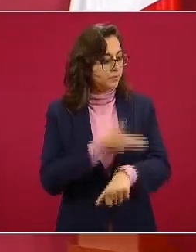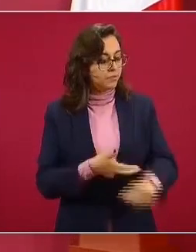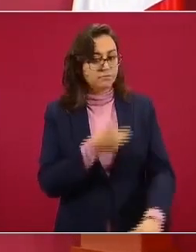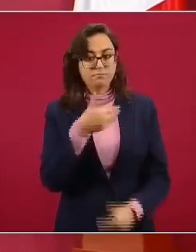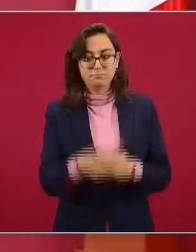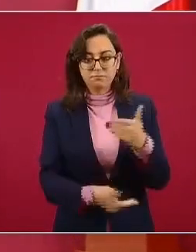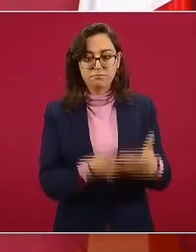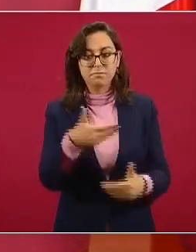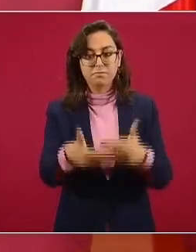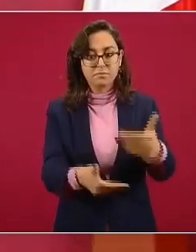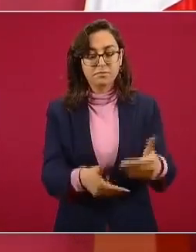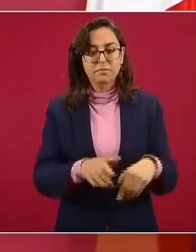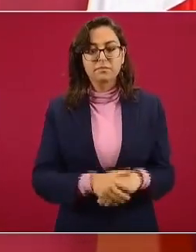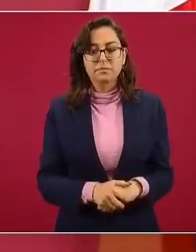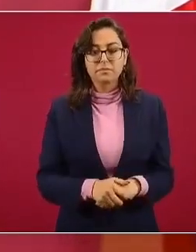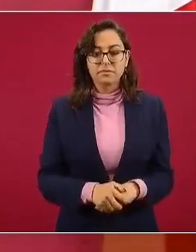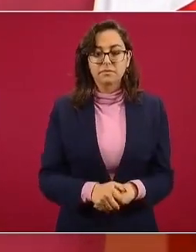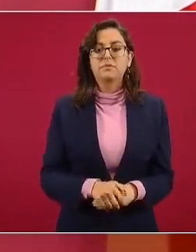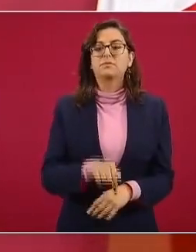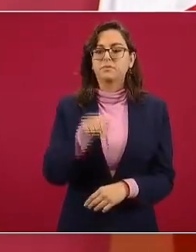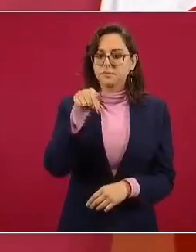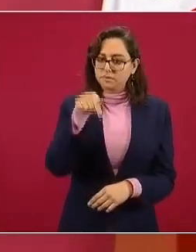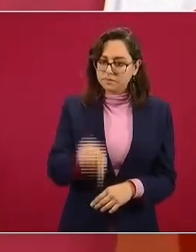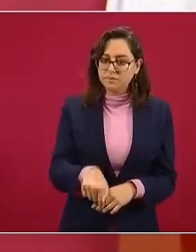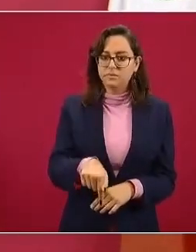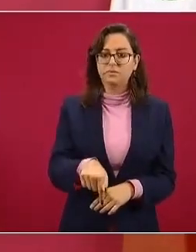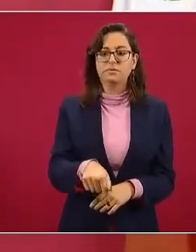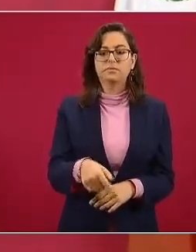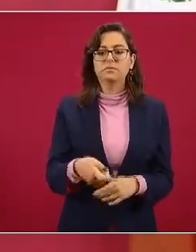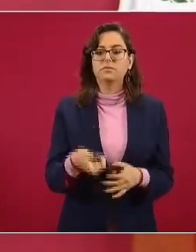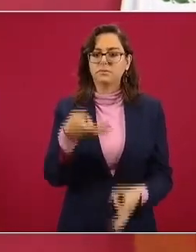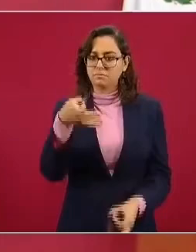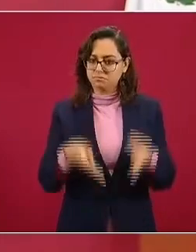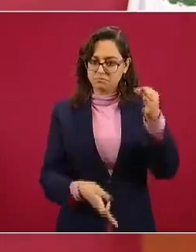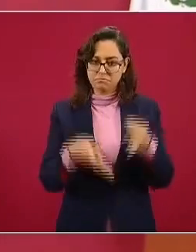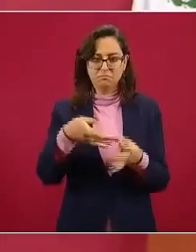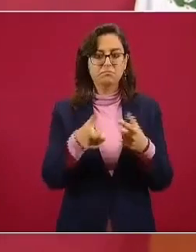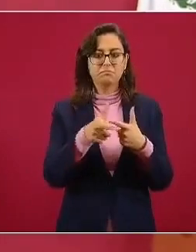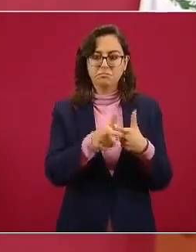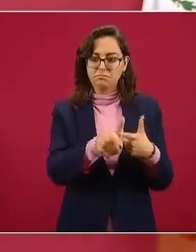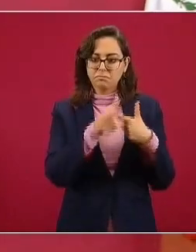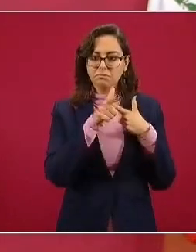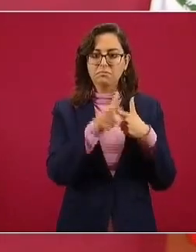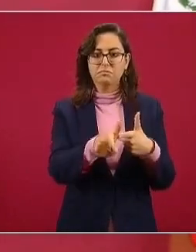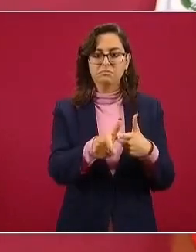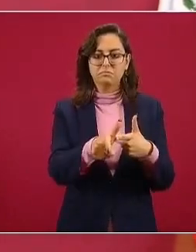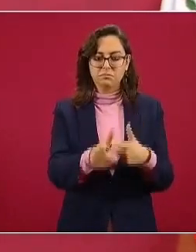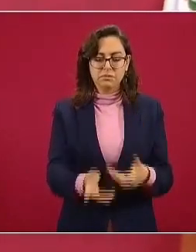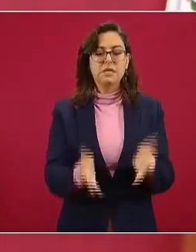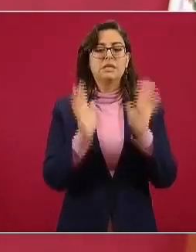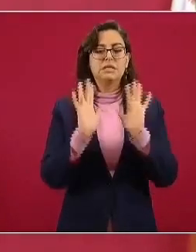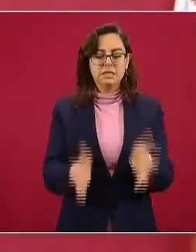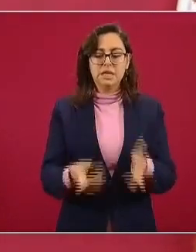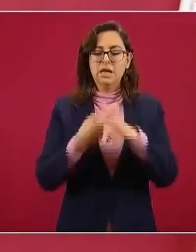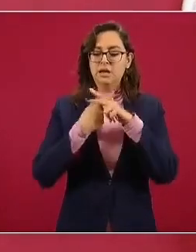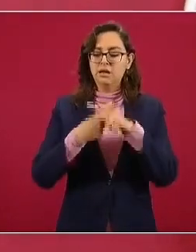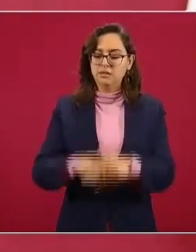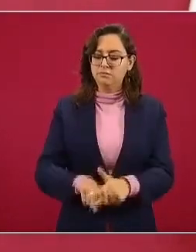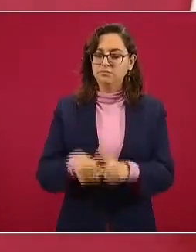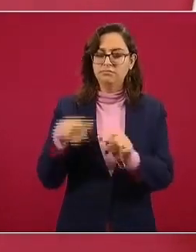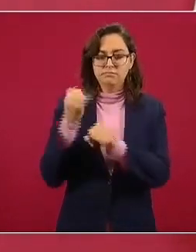Aquí se va a juzgar porque ya se abrió una